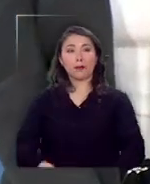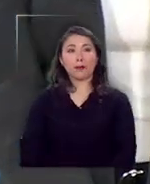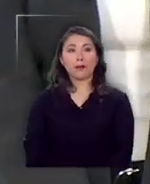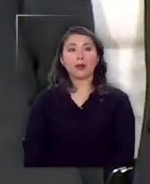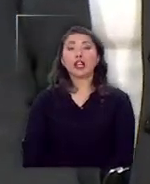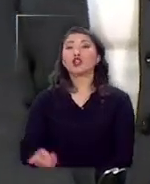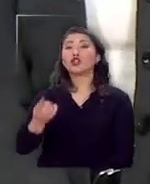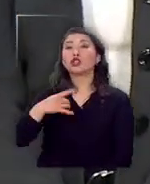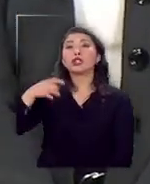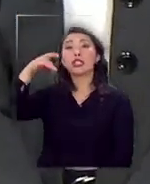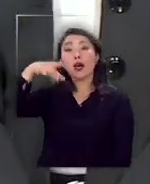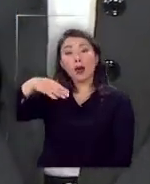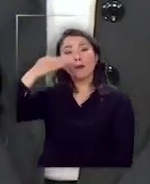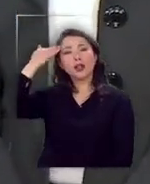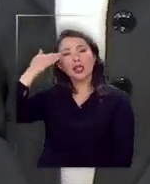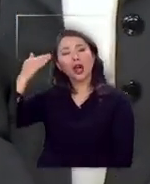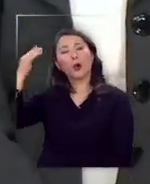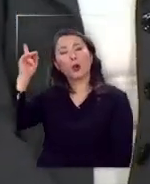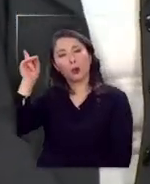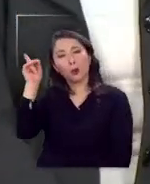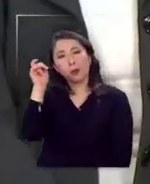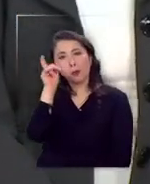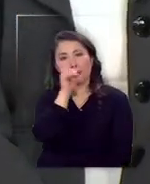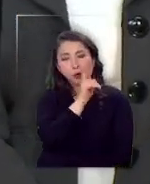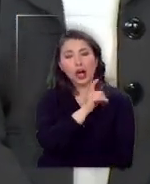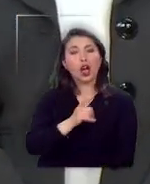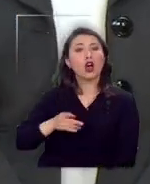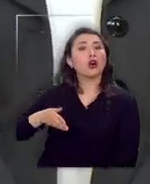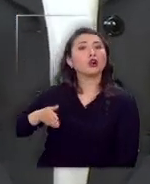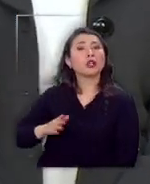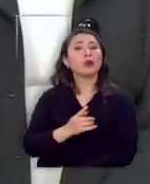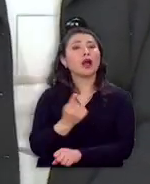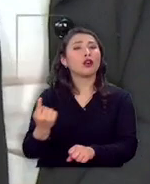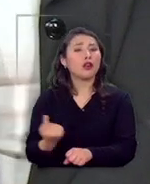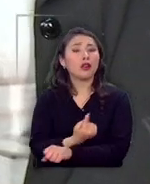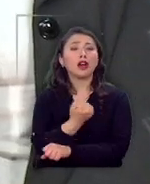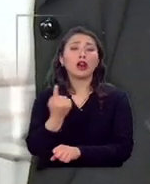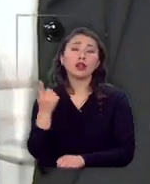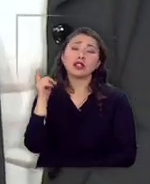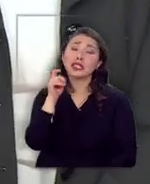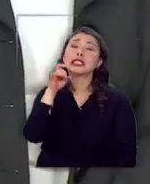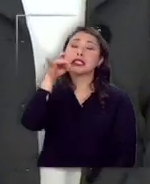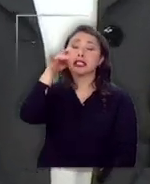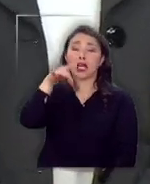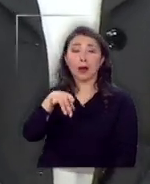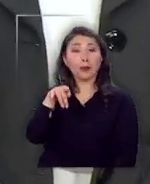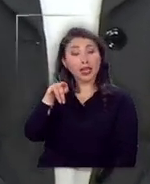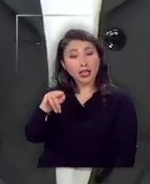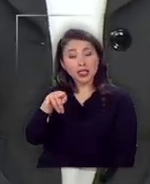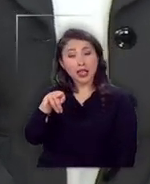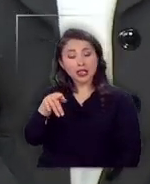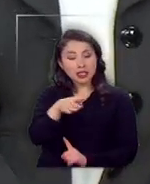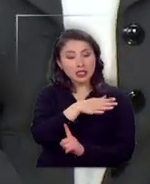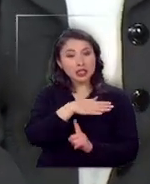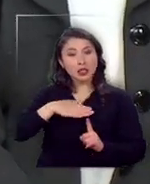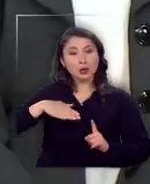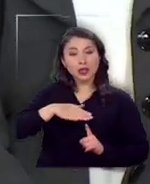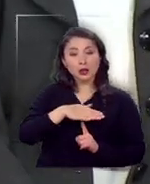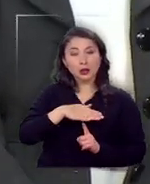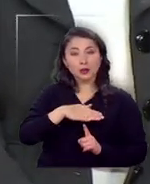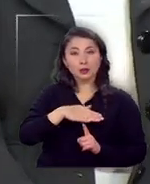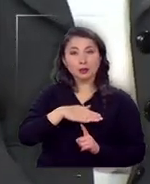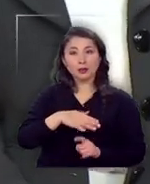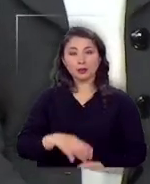sabemos que han sido días difíciles continúan las horas difíciles tienes entendido es